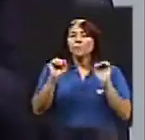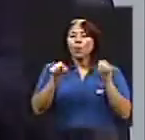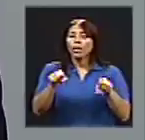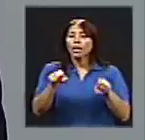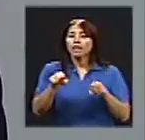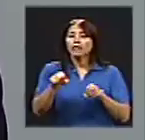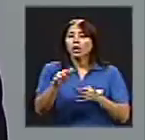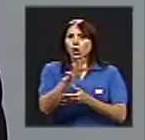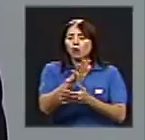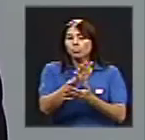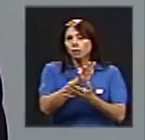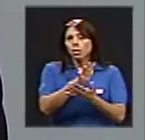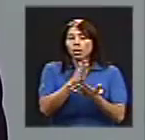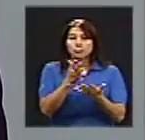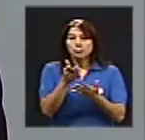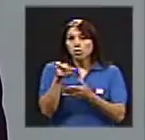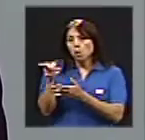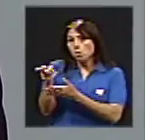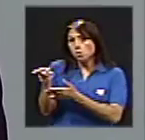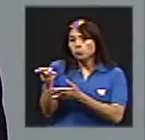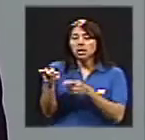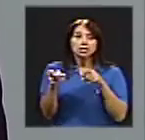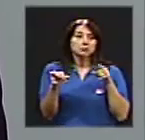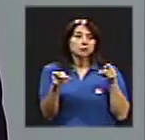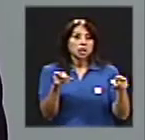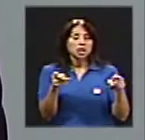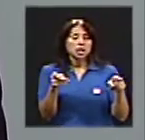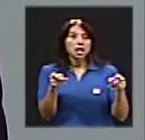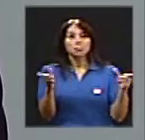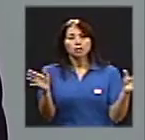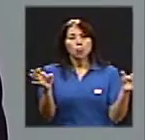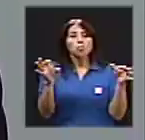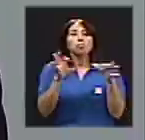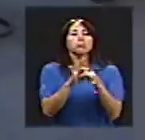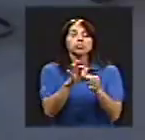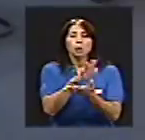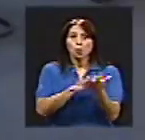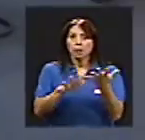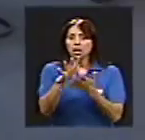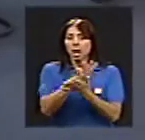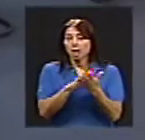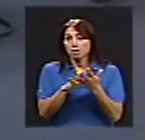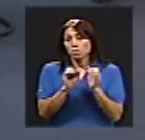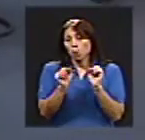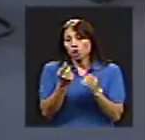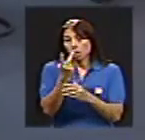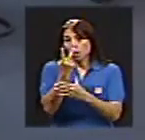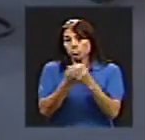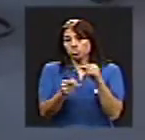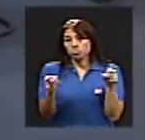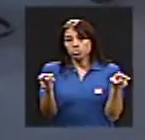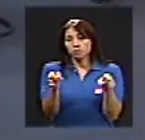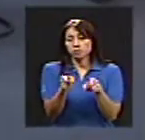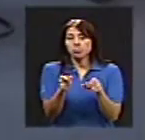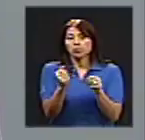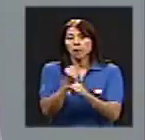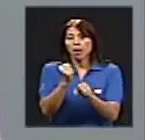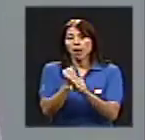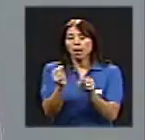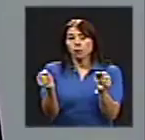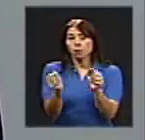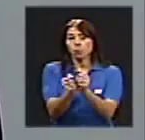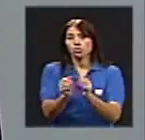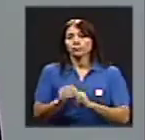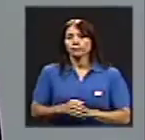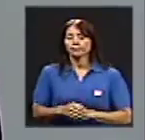algunas cosas con las especificidades de uno y otro sector, pero podría ser una manera de dos en uno. Sí, claro. Me parece